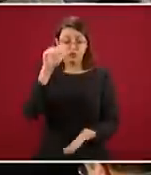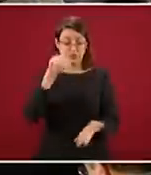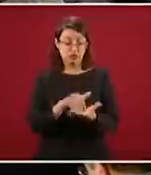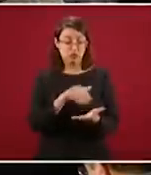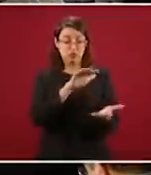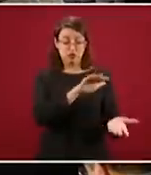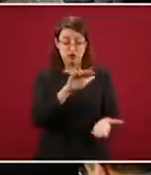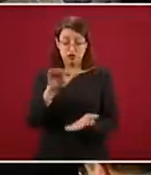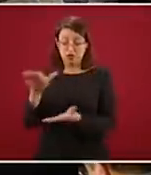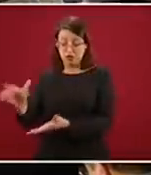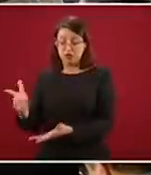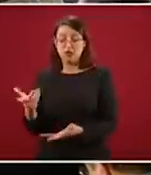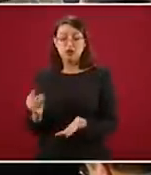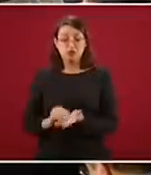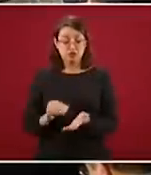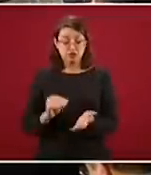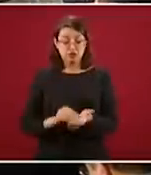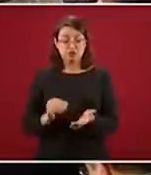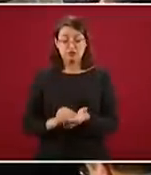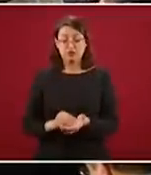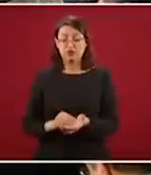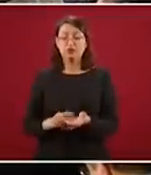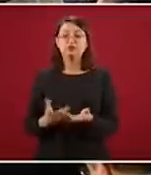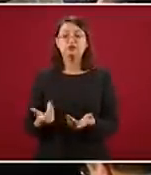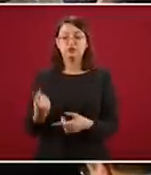es el promedio, que de diciembre del año pasado,